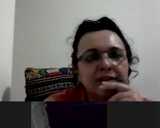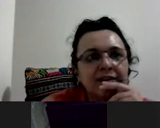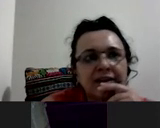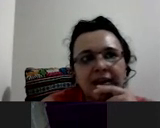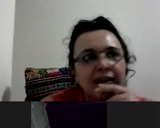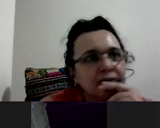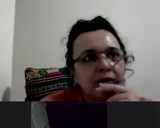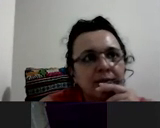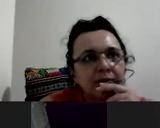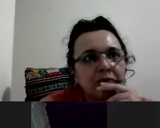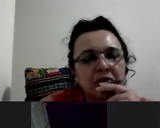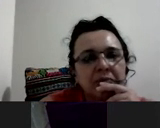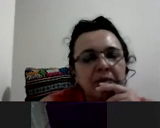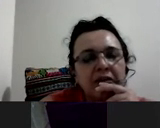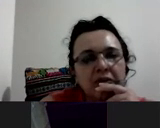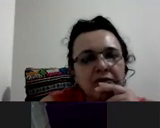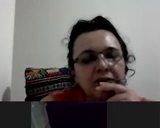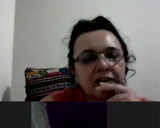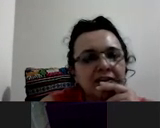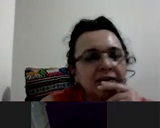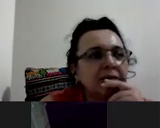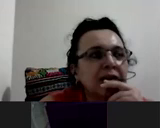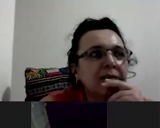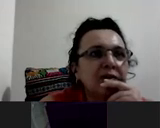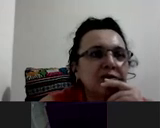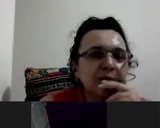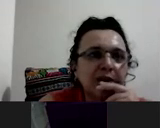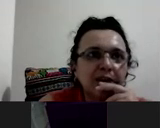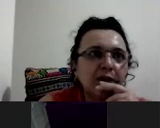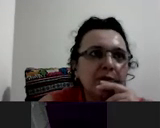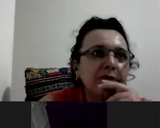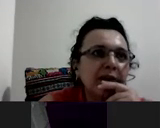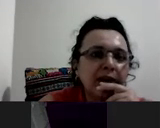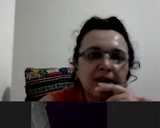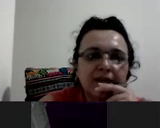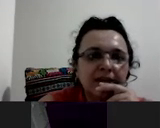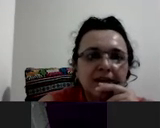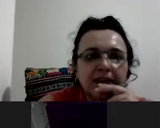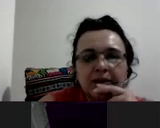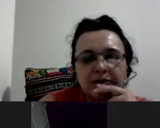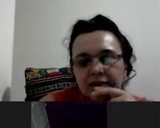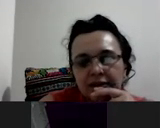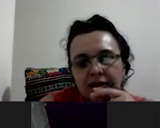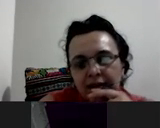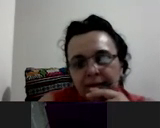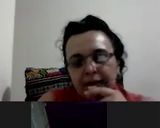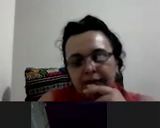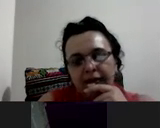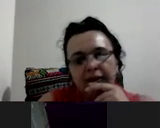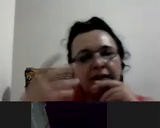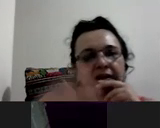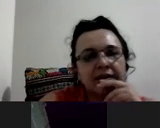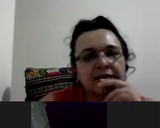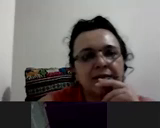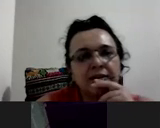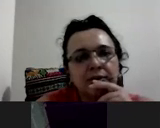usted ya sabe que es un adverbio. Entonces, para no confundirse, cámbienlo en su mente como very y ya usted, para tener